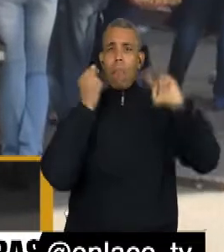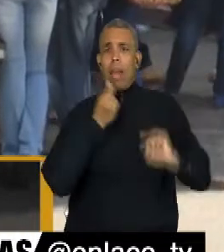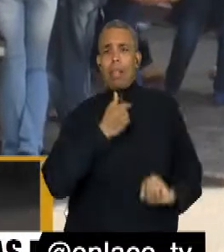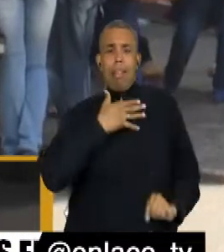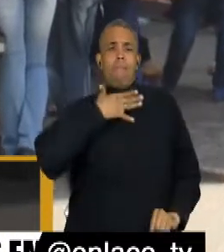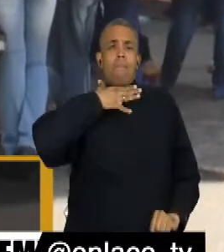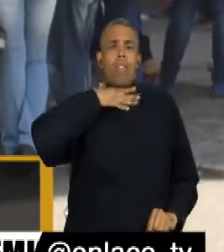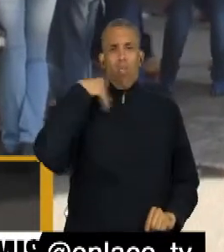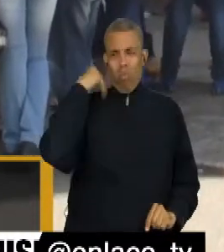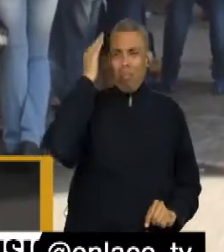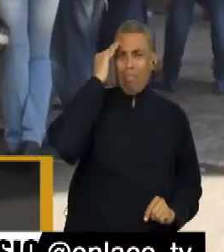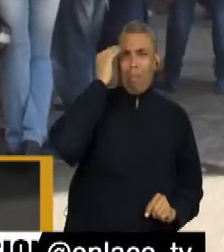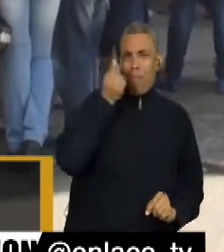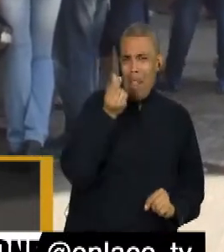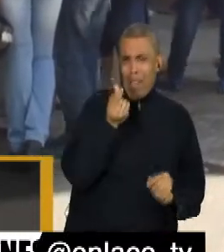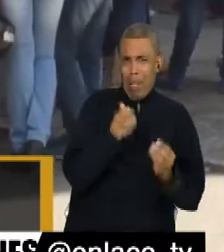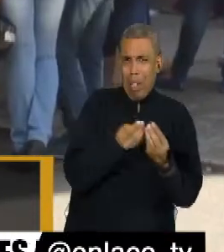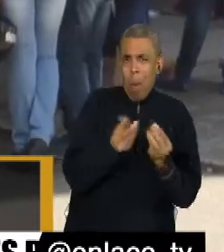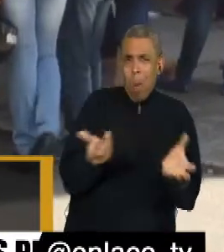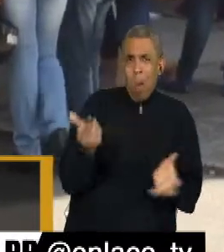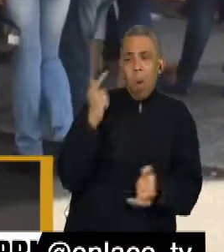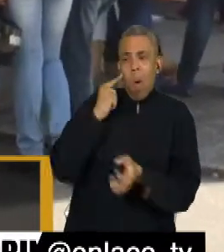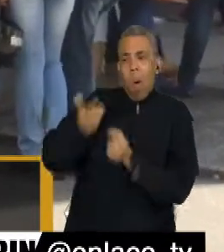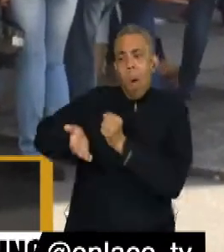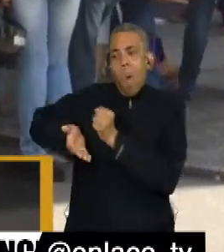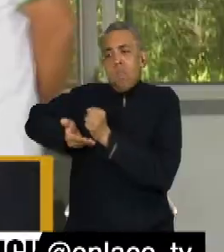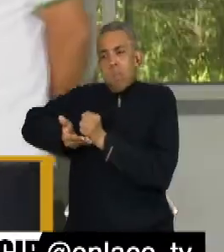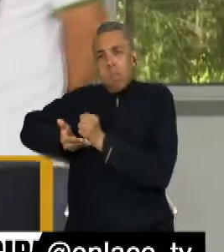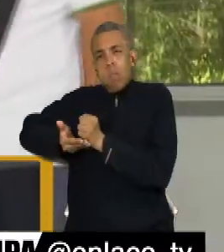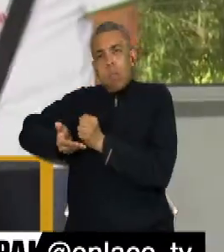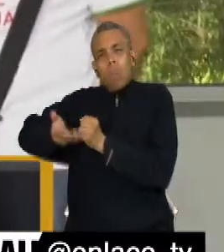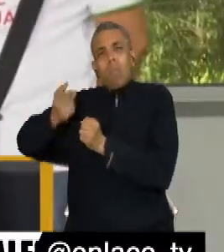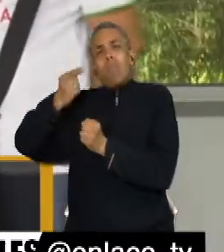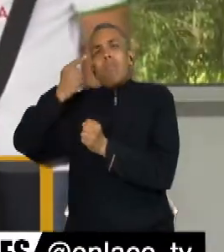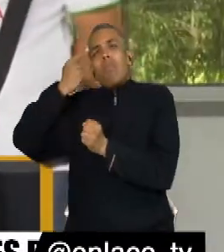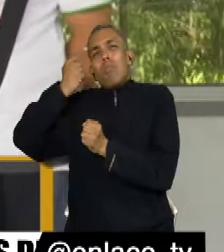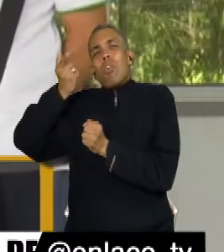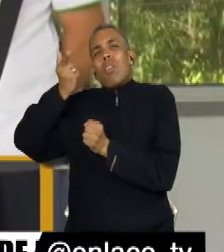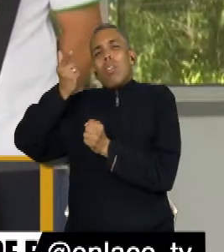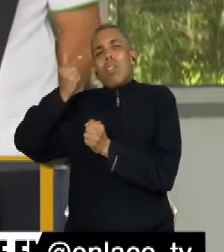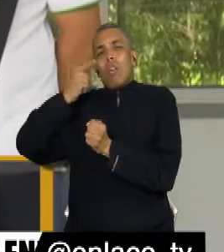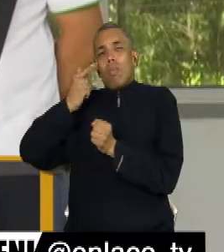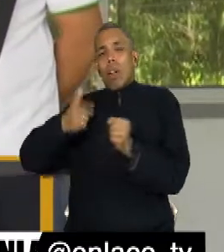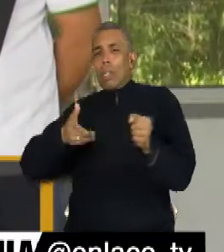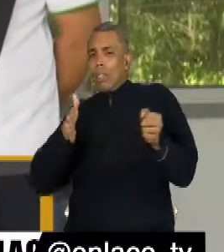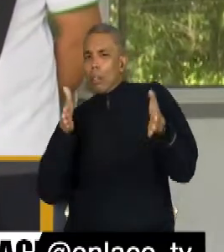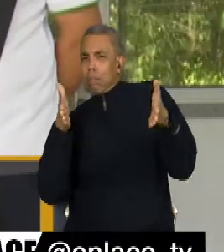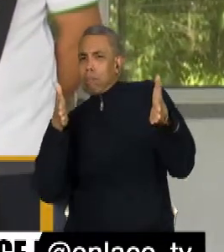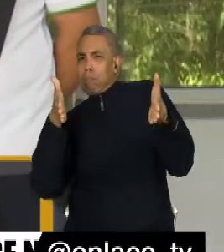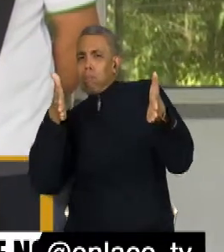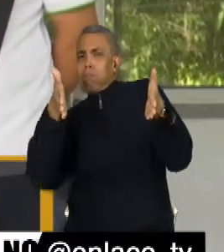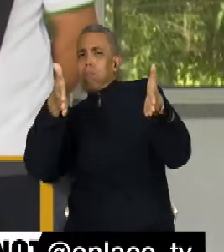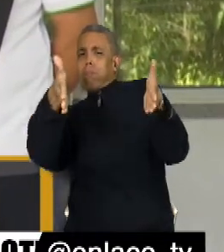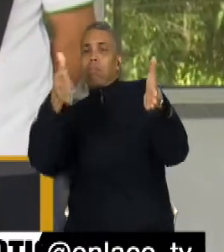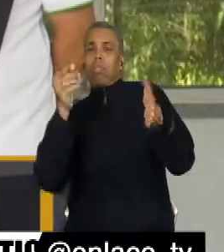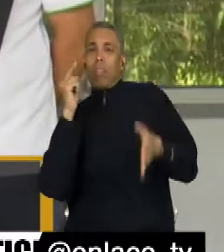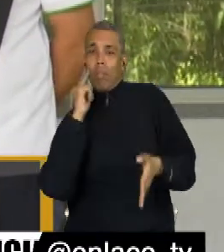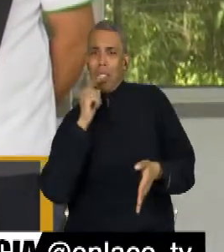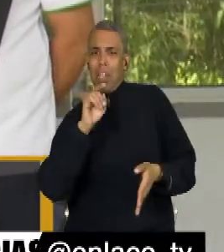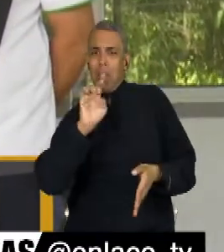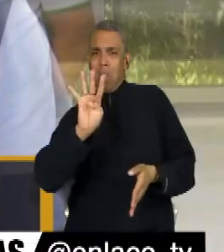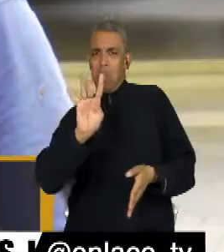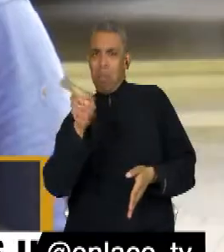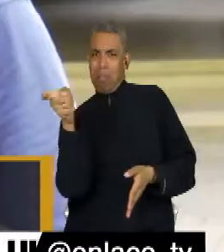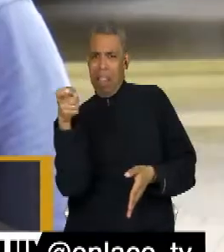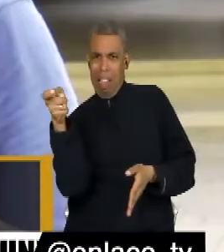cuando sabemos que los recursos están guardados y que existen para las carreteras 4G, que sí se pueden robar los recursos. Y